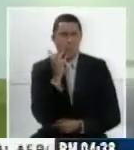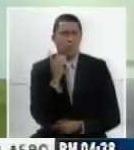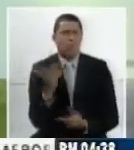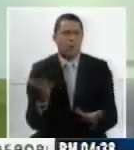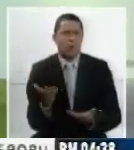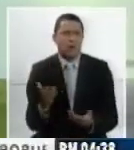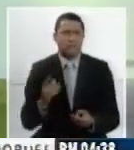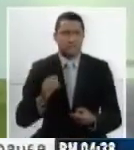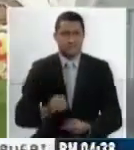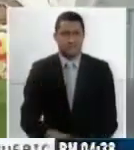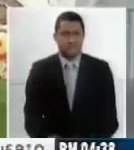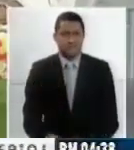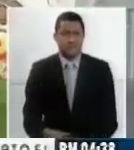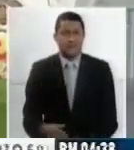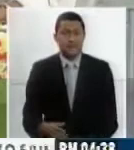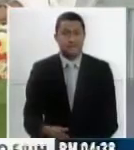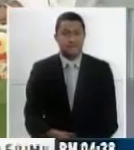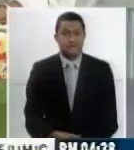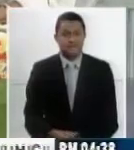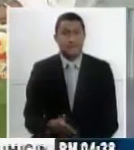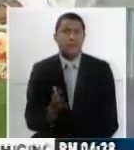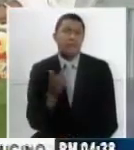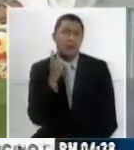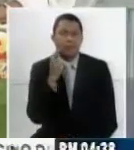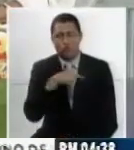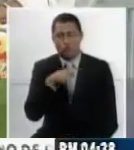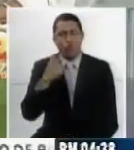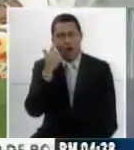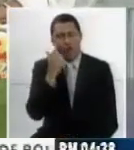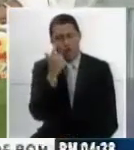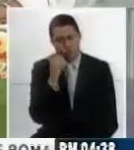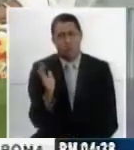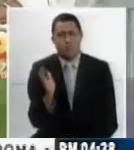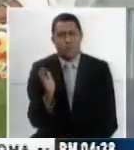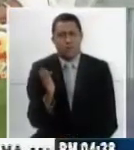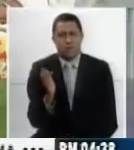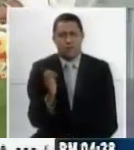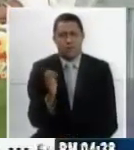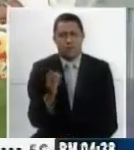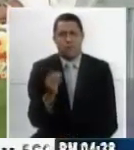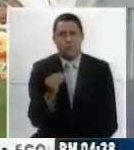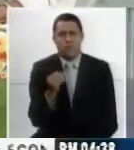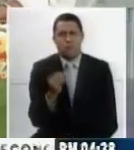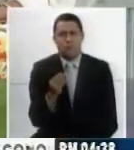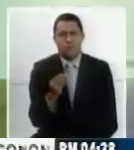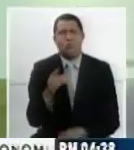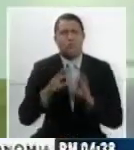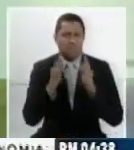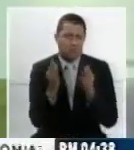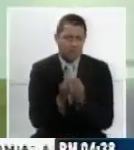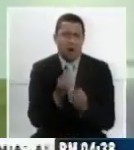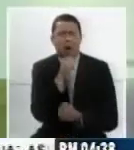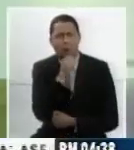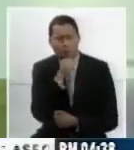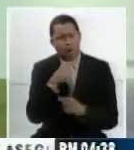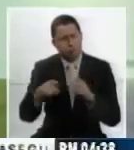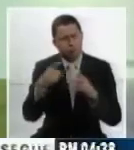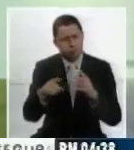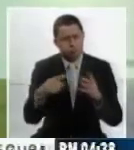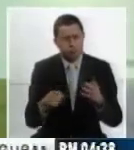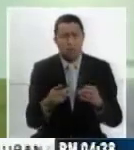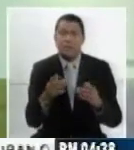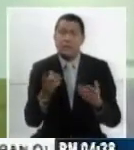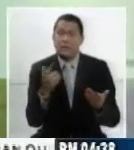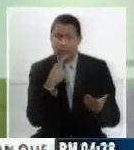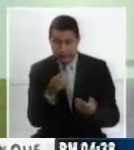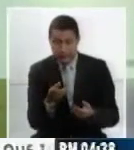estas frutas? Nosotros hay por costumbre, inclusive en muchos de nuestros familiares, abuelos, etcétera, el